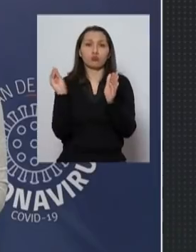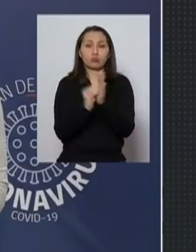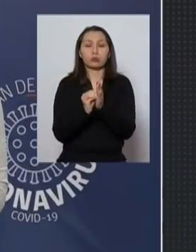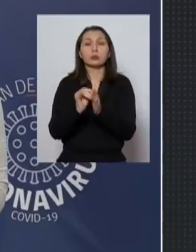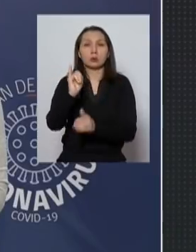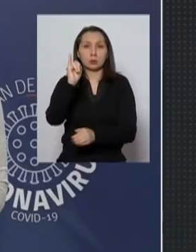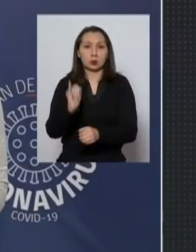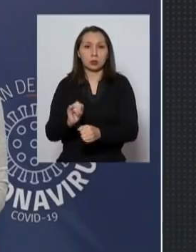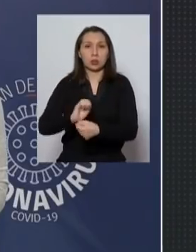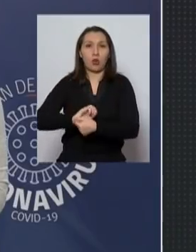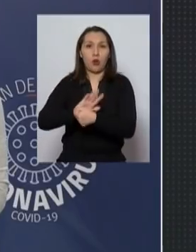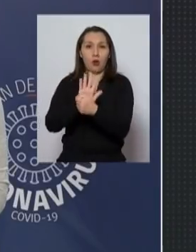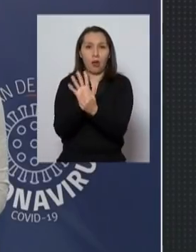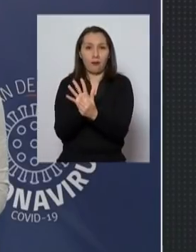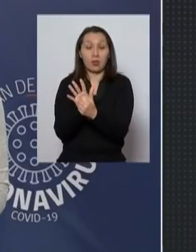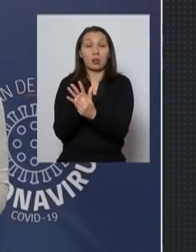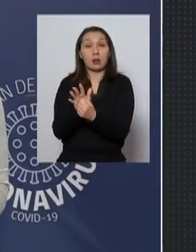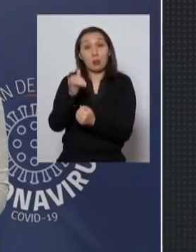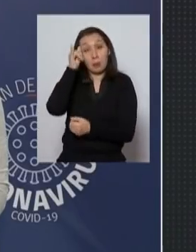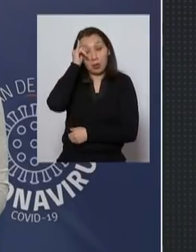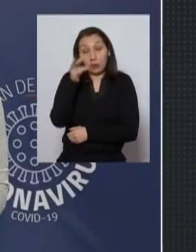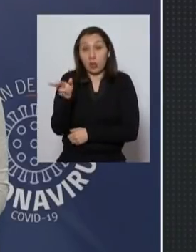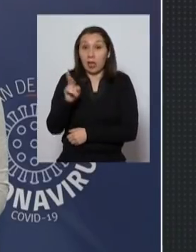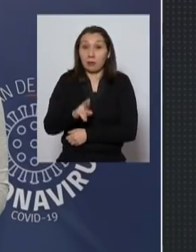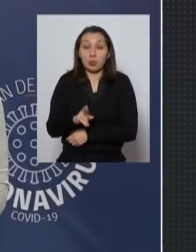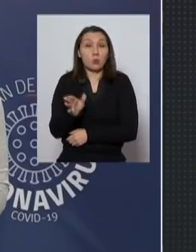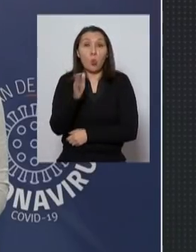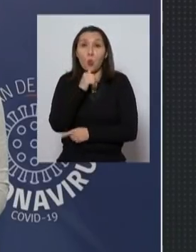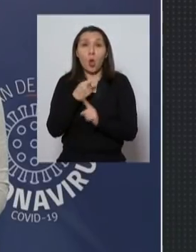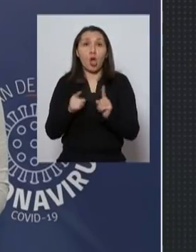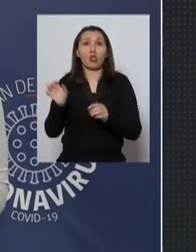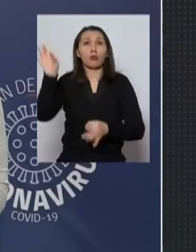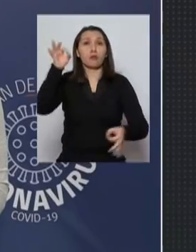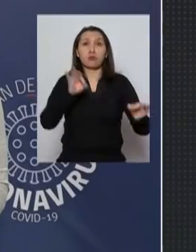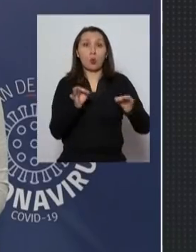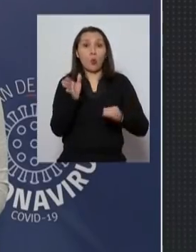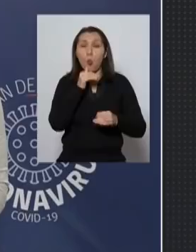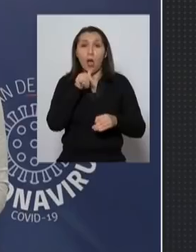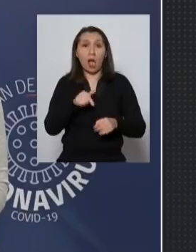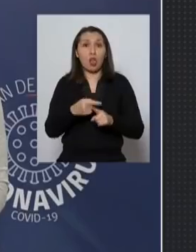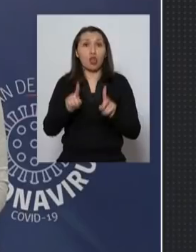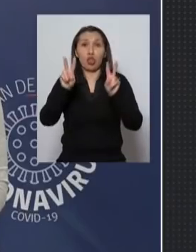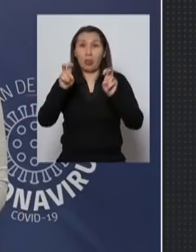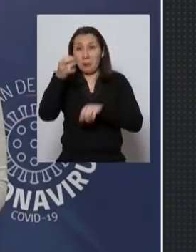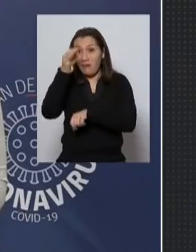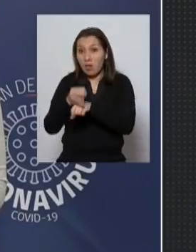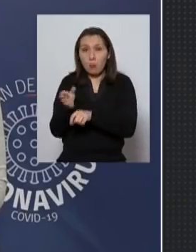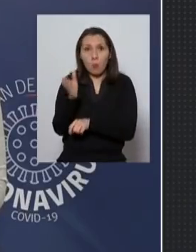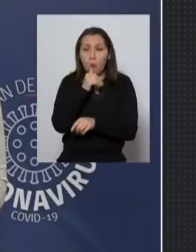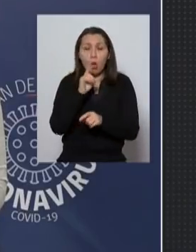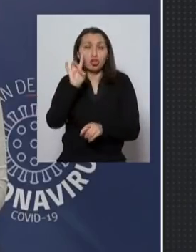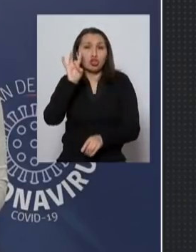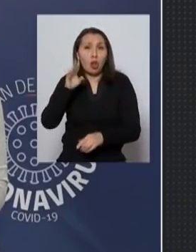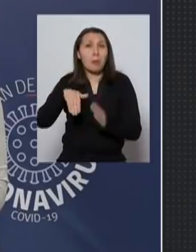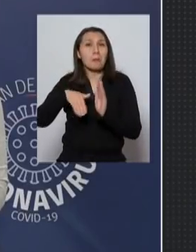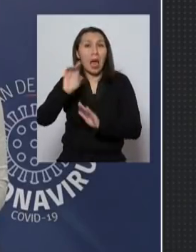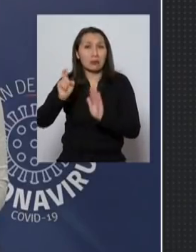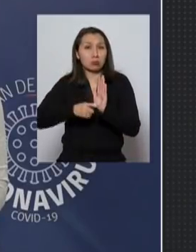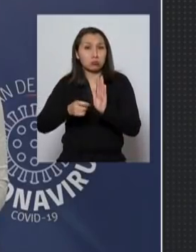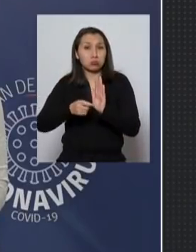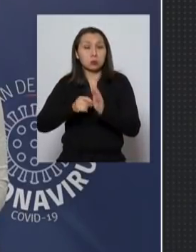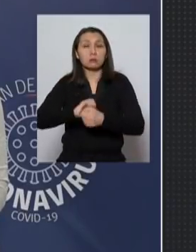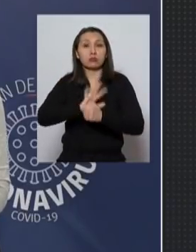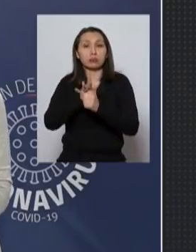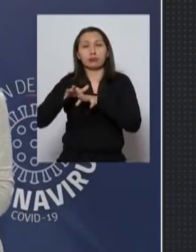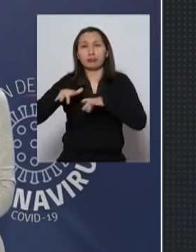caso coronavirus. Y esto, perdón que repita, porque no hay otros virus circulando prácticamente, nada es absoluto, pero prácticamente